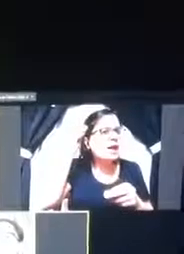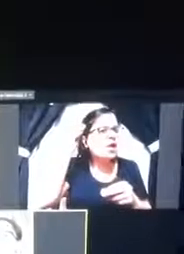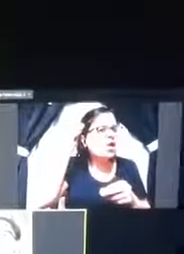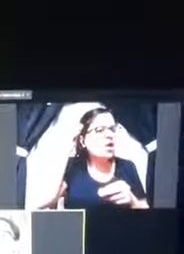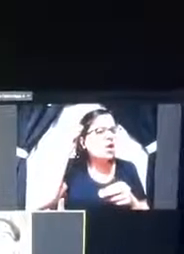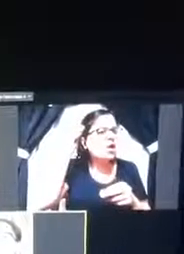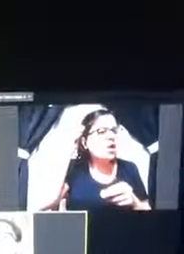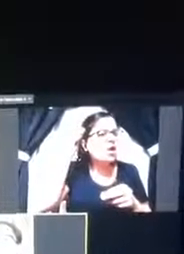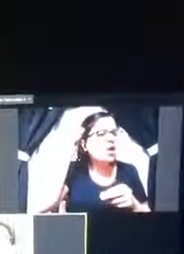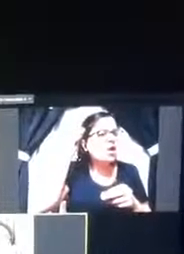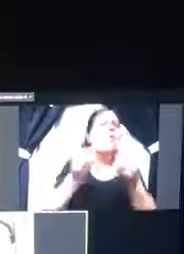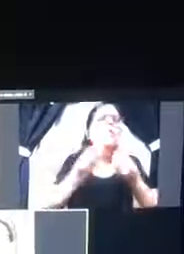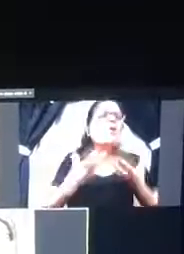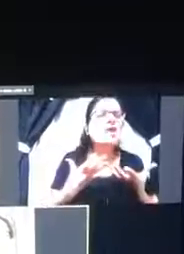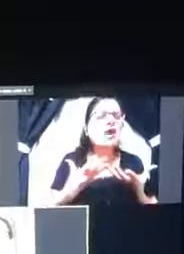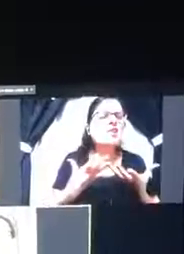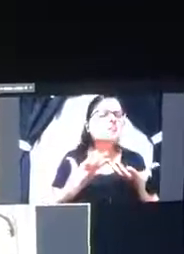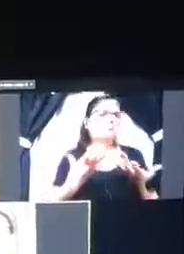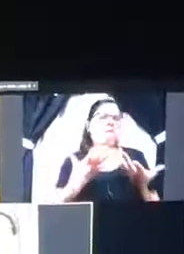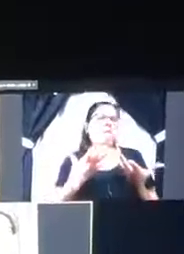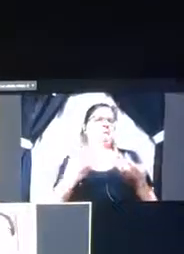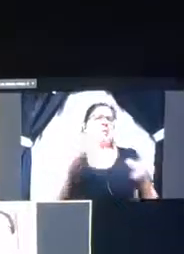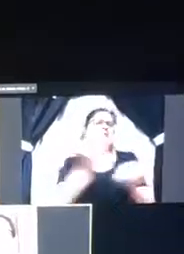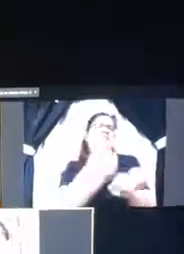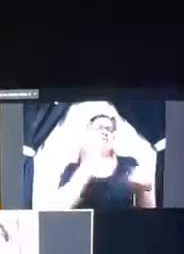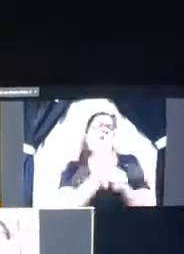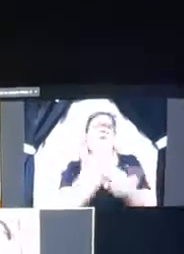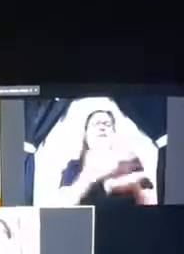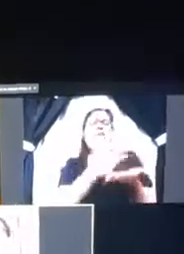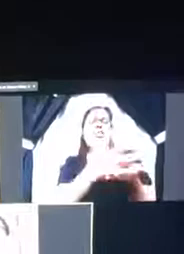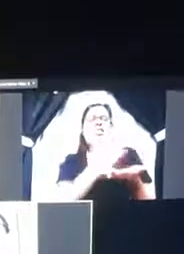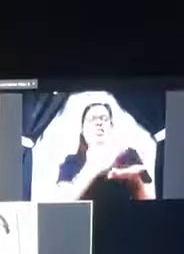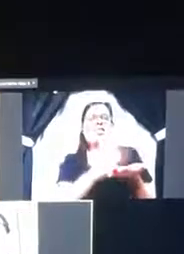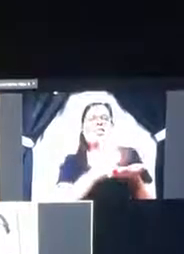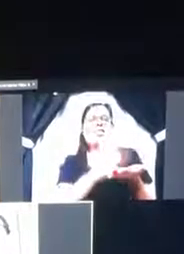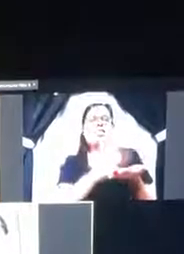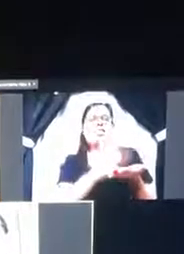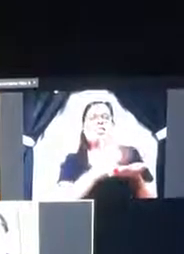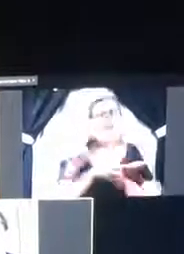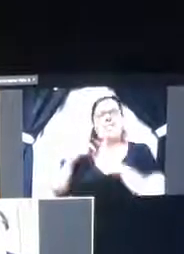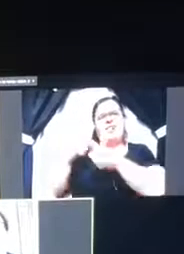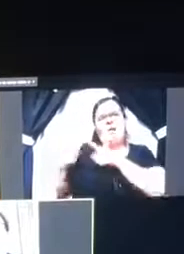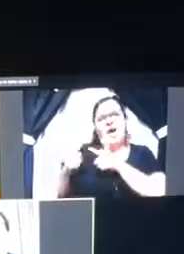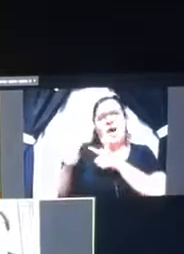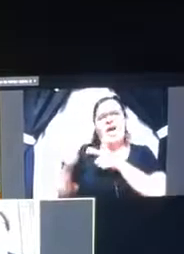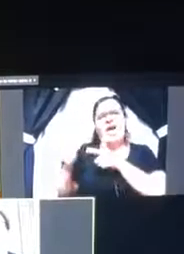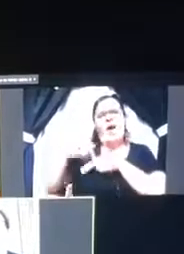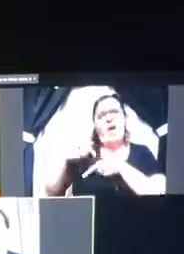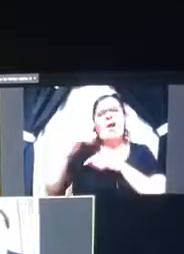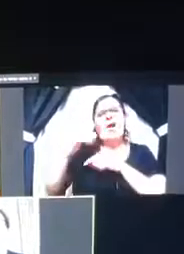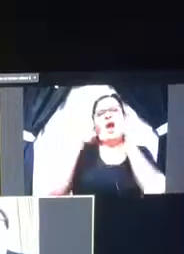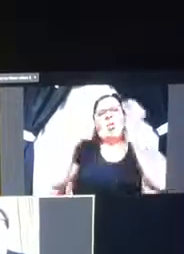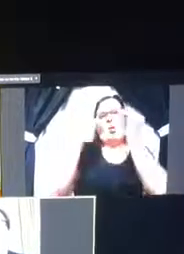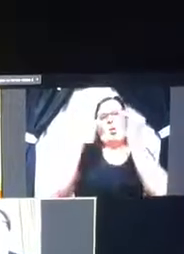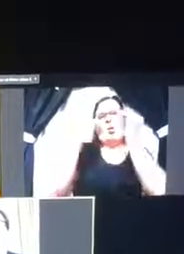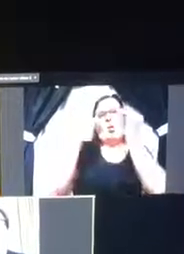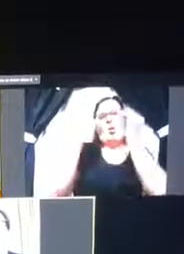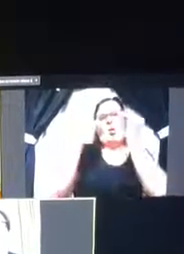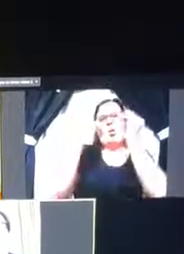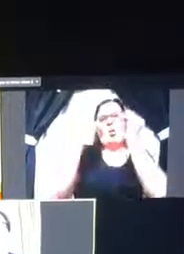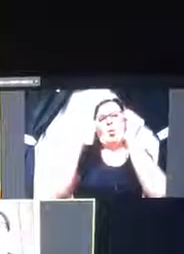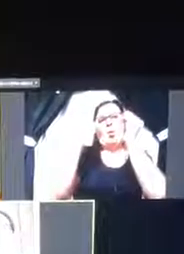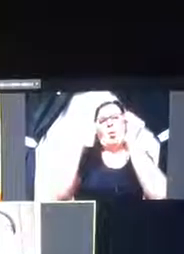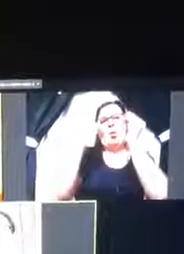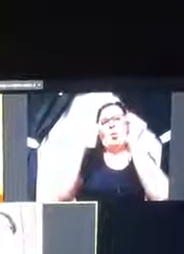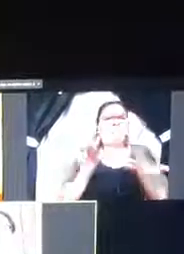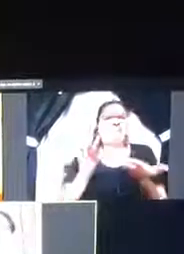edad, no van a poder adquirir ciertas capacidades si antes no lo hicieron. Entonces, uno, si bien es fonoaudiólogo y si bien